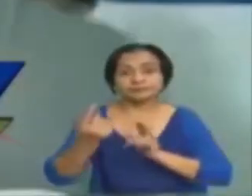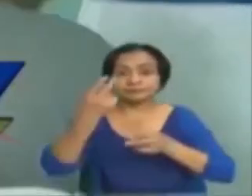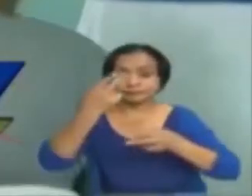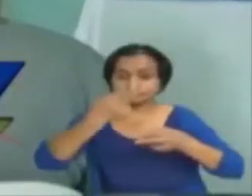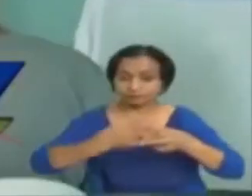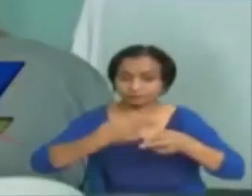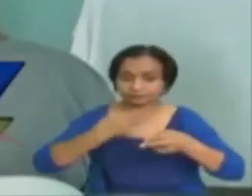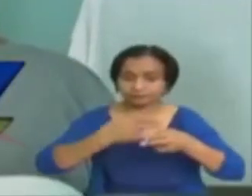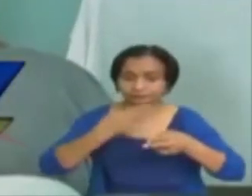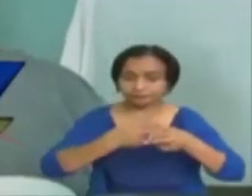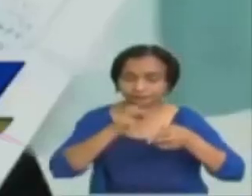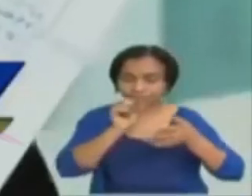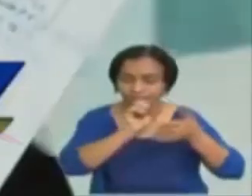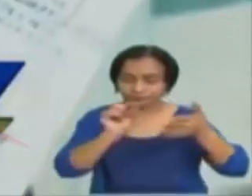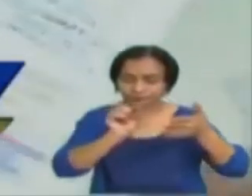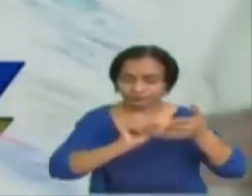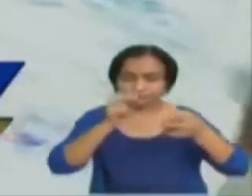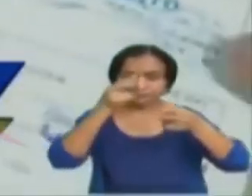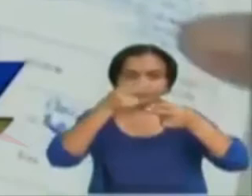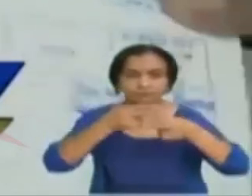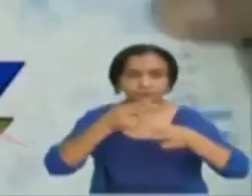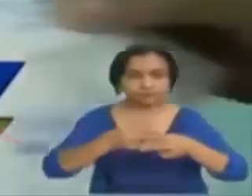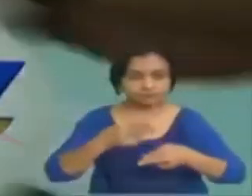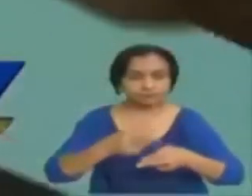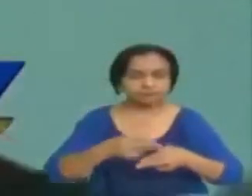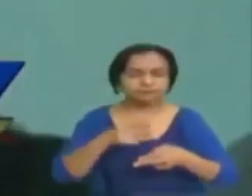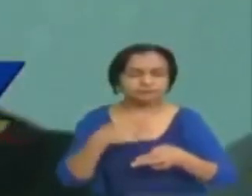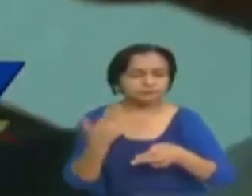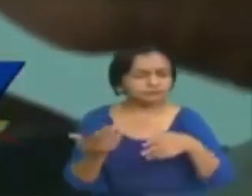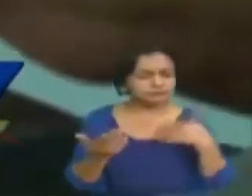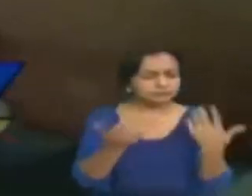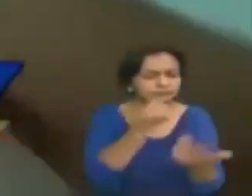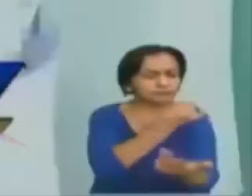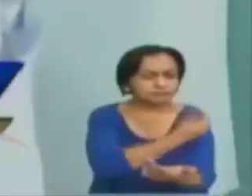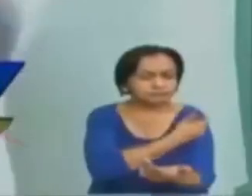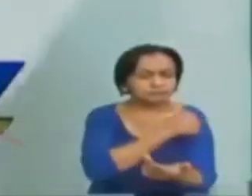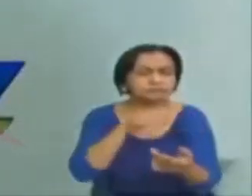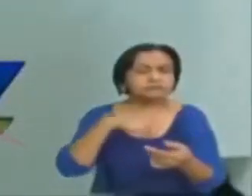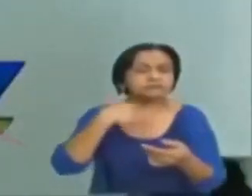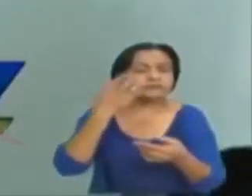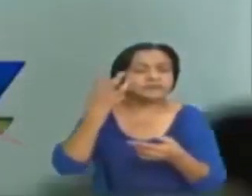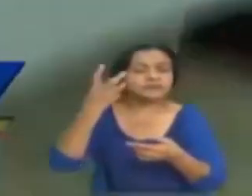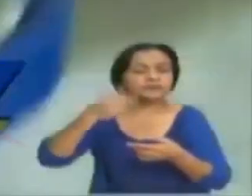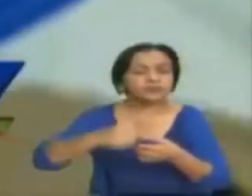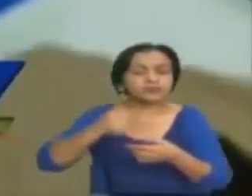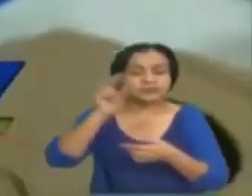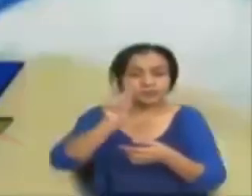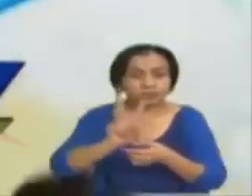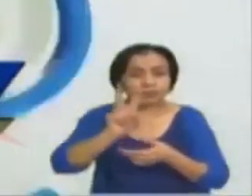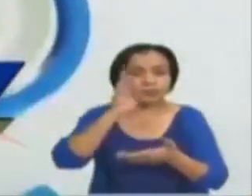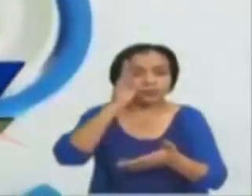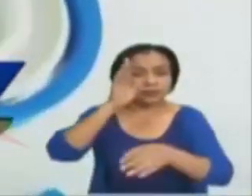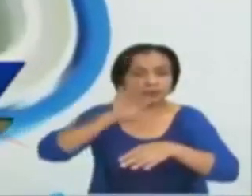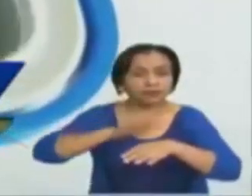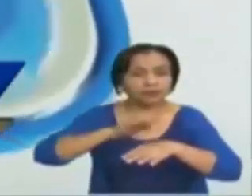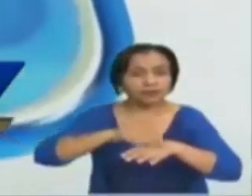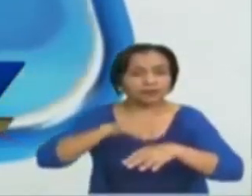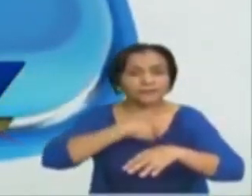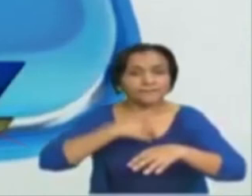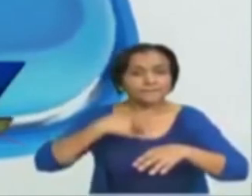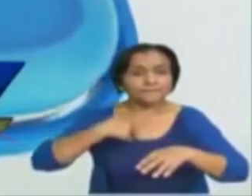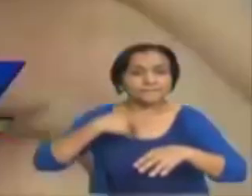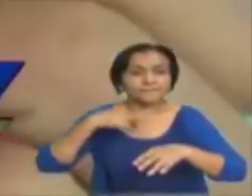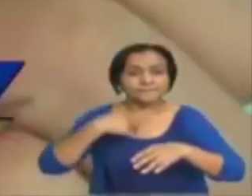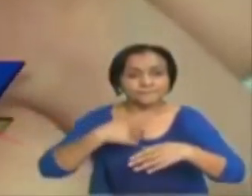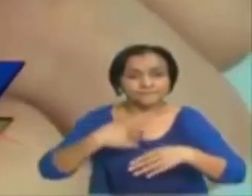con segundas dosis en el municipio de quilalí en la casa para personas con necesidades especiales a partir de